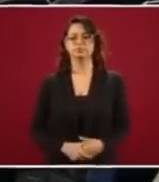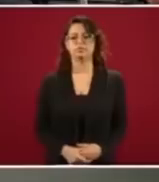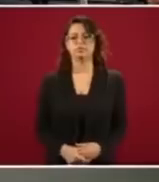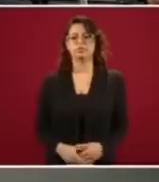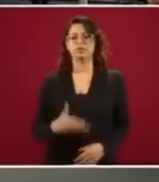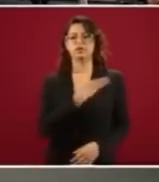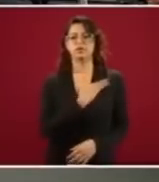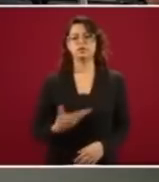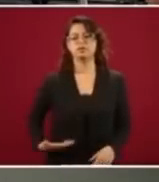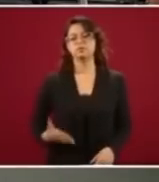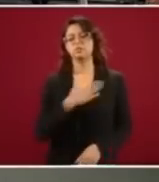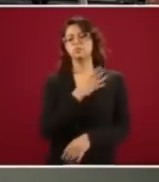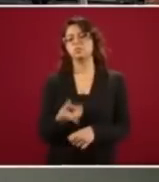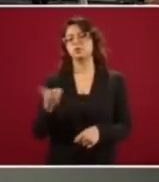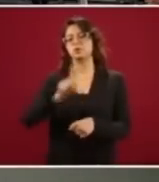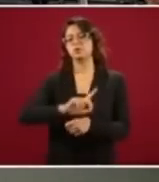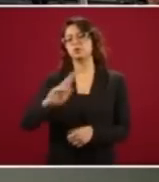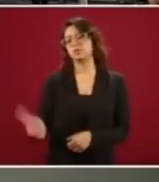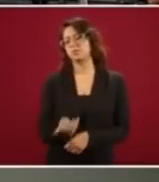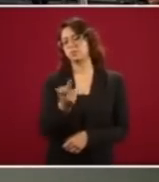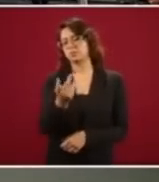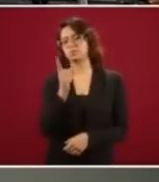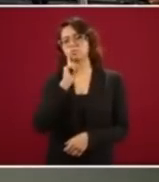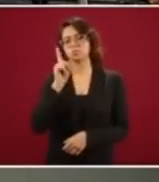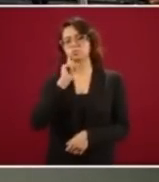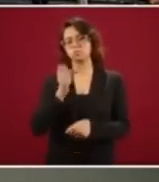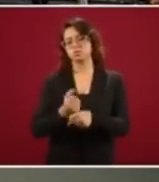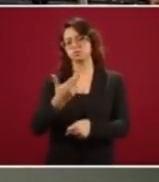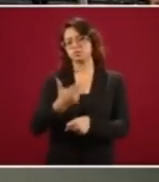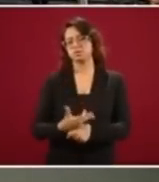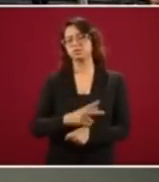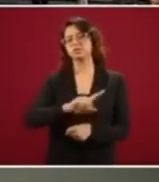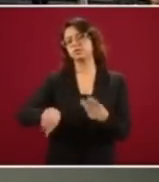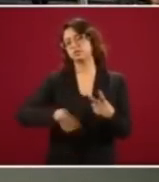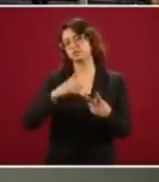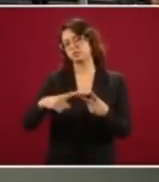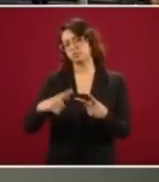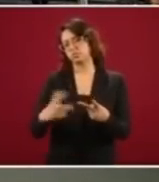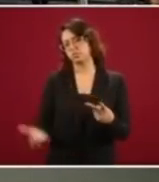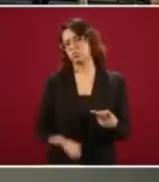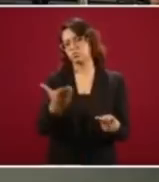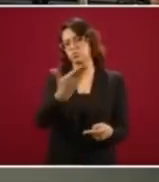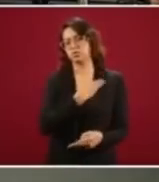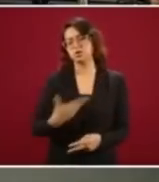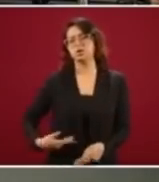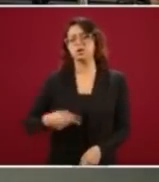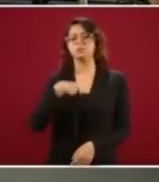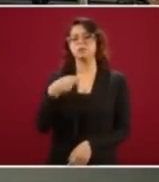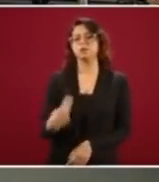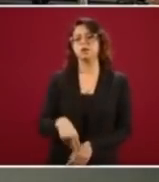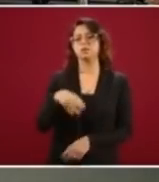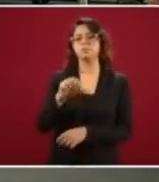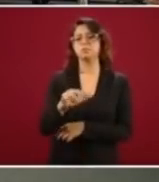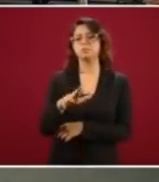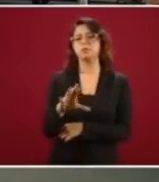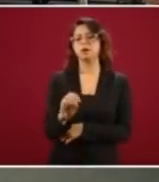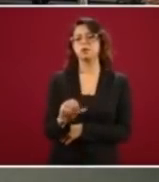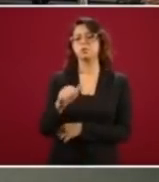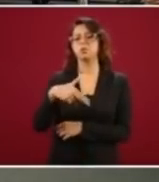Presidente, buenos días. Una pregunta para la secretaria, Luisa María Alcalde, y otra para usted, si me lo permite. Soy Marco Antonio Olvera, del Diario Digital Bajo